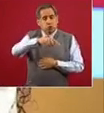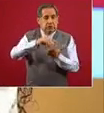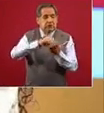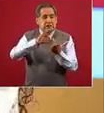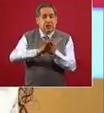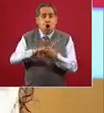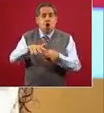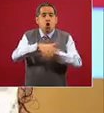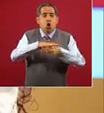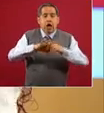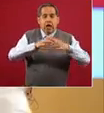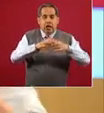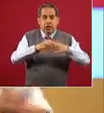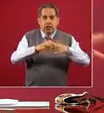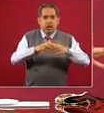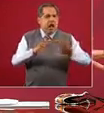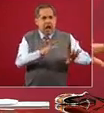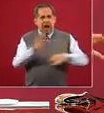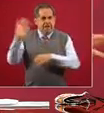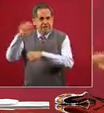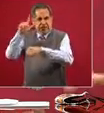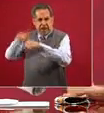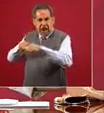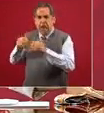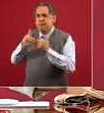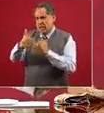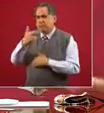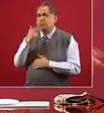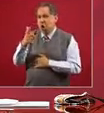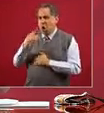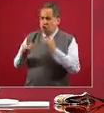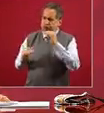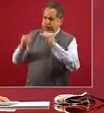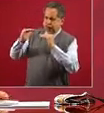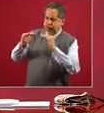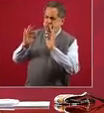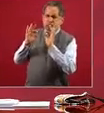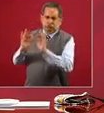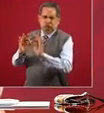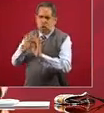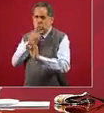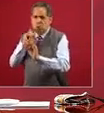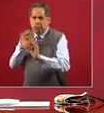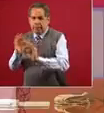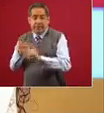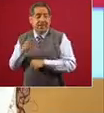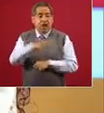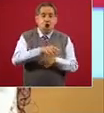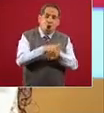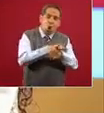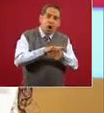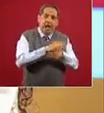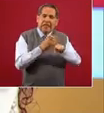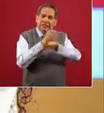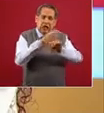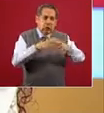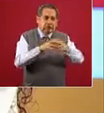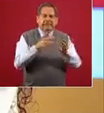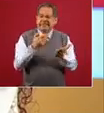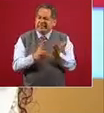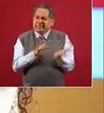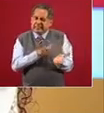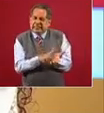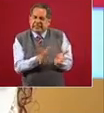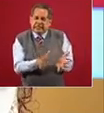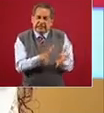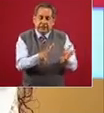nivel local. A nivel federal se ha avanzado mucho más, pero todavía a nivel local tenemos que seguir empujando. Obviamente,